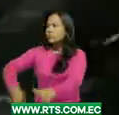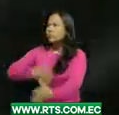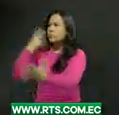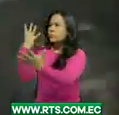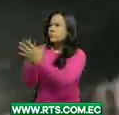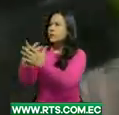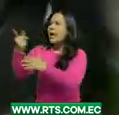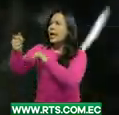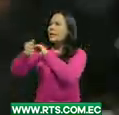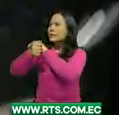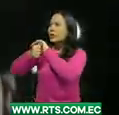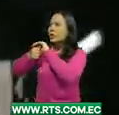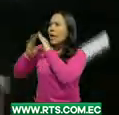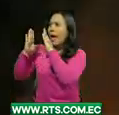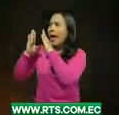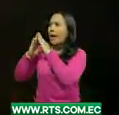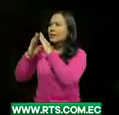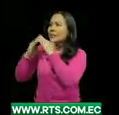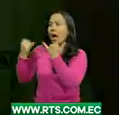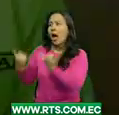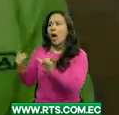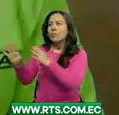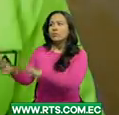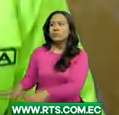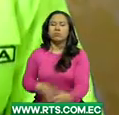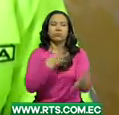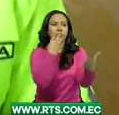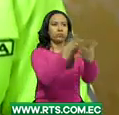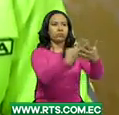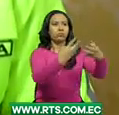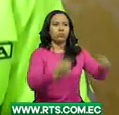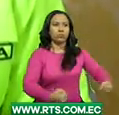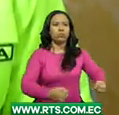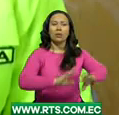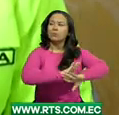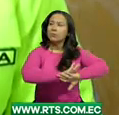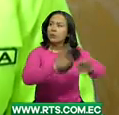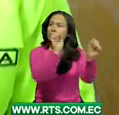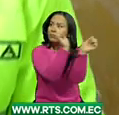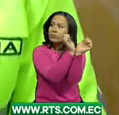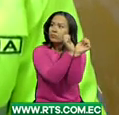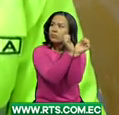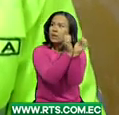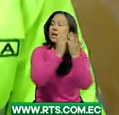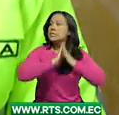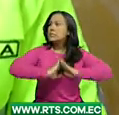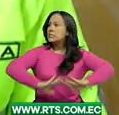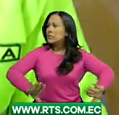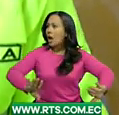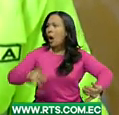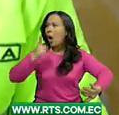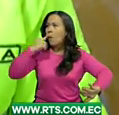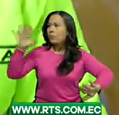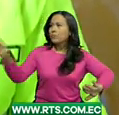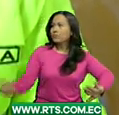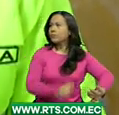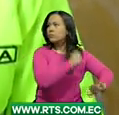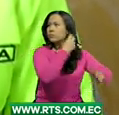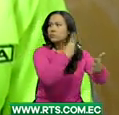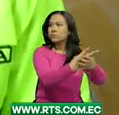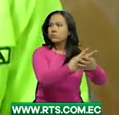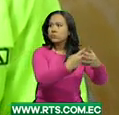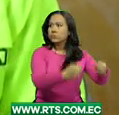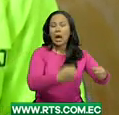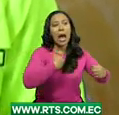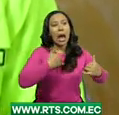una vivienda y al momento guarda prisión. Y al momento, el infractor pues ya se encuentra detenido para